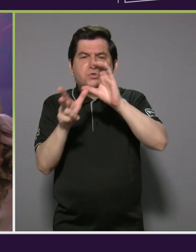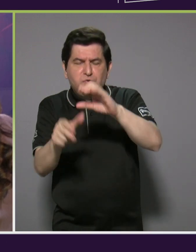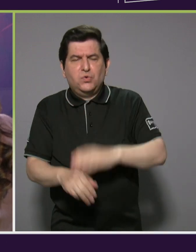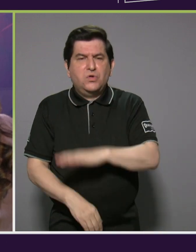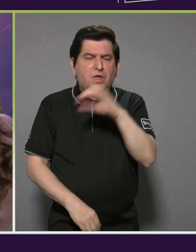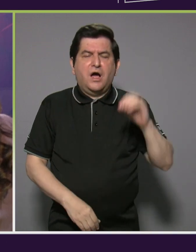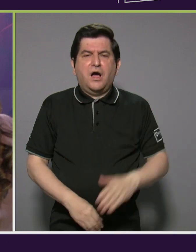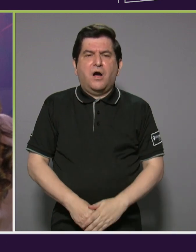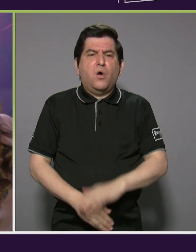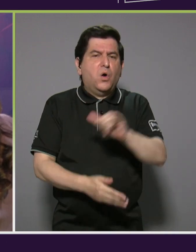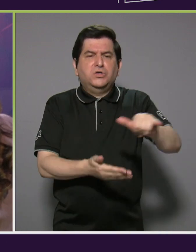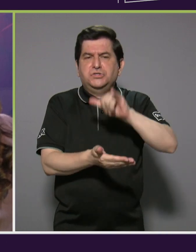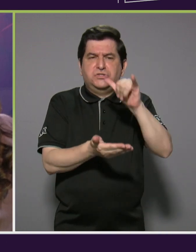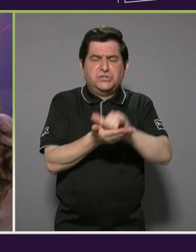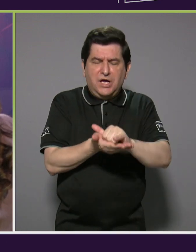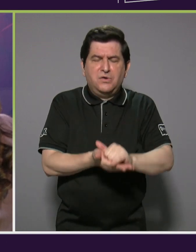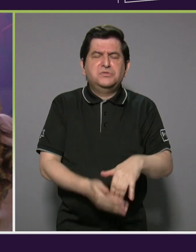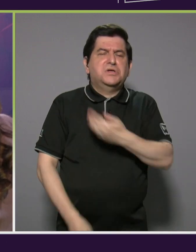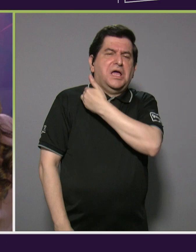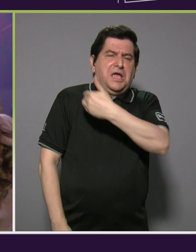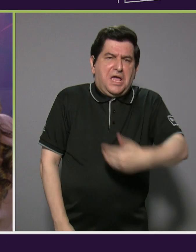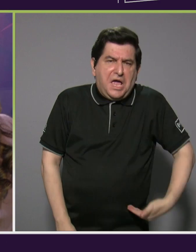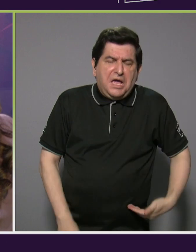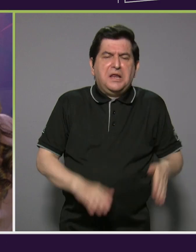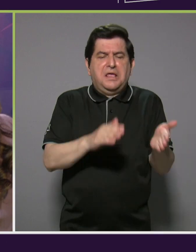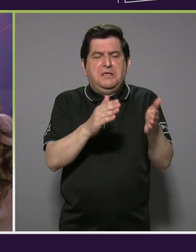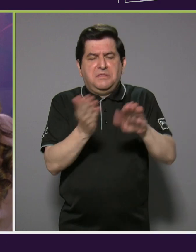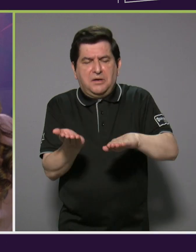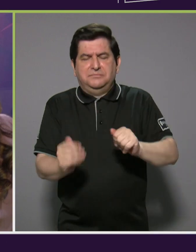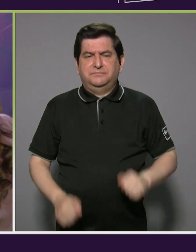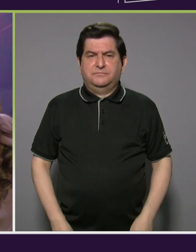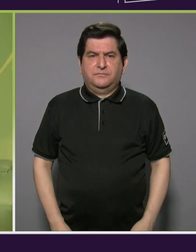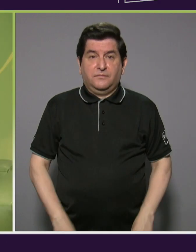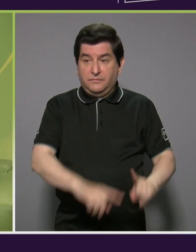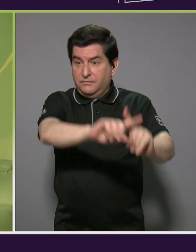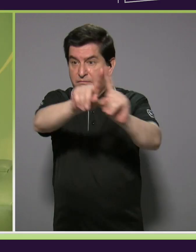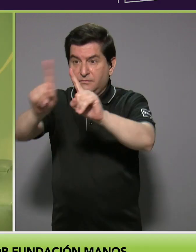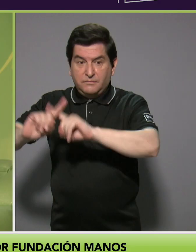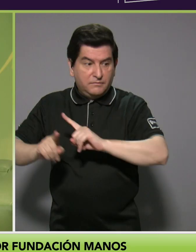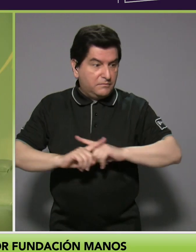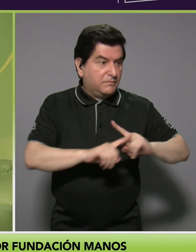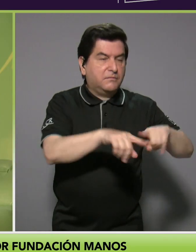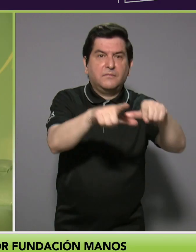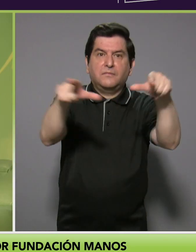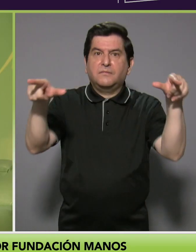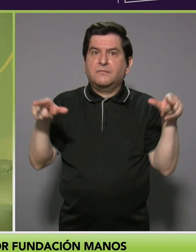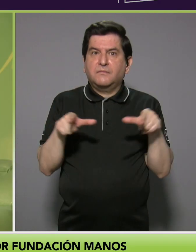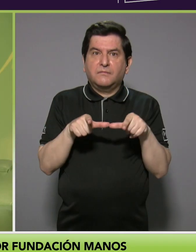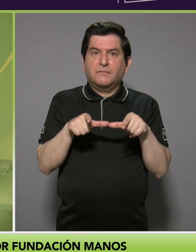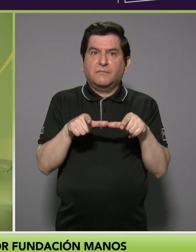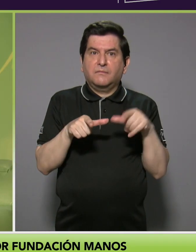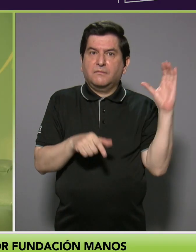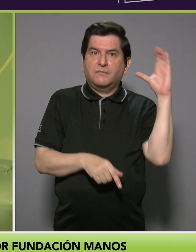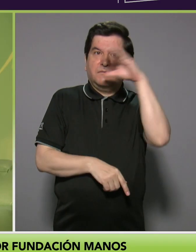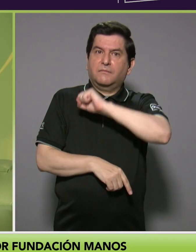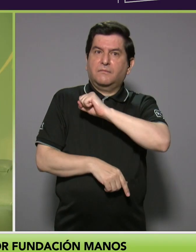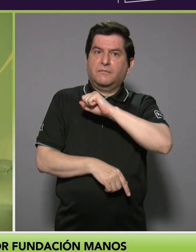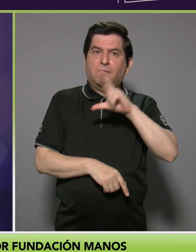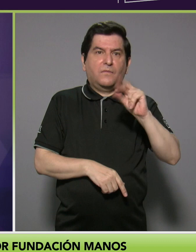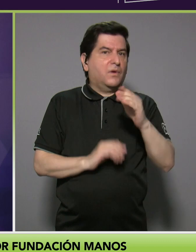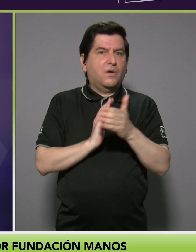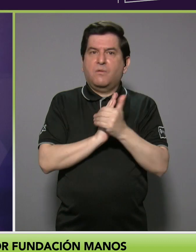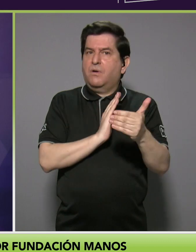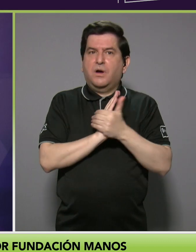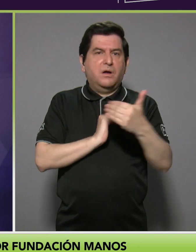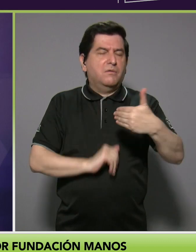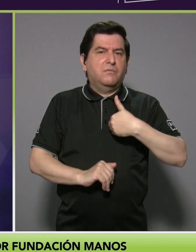murieron en San José, en Heredia. Entonces, como vemos, fueron en diferentes lugares que evidentemente no estaban